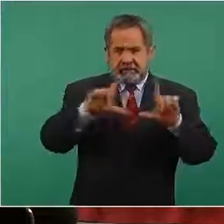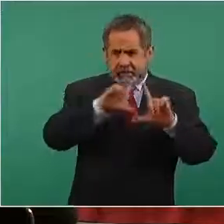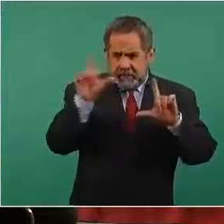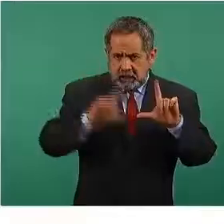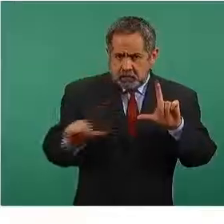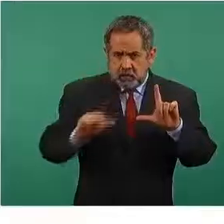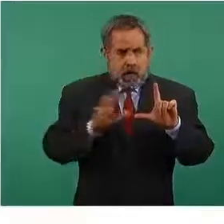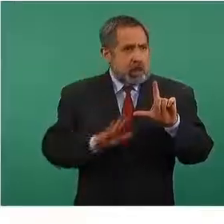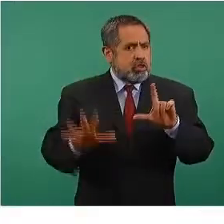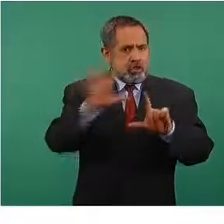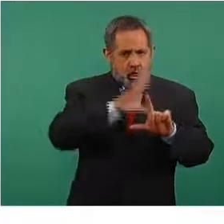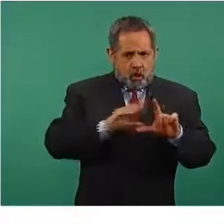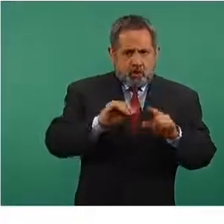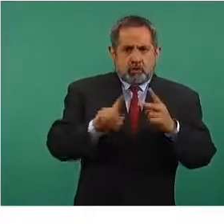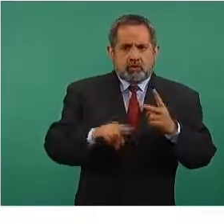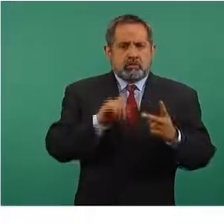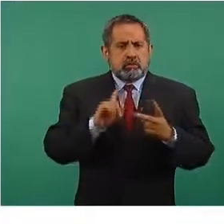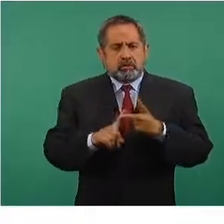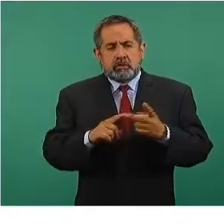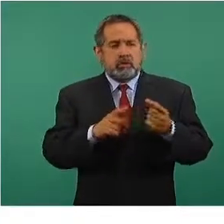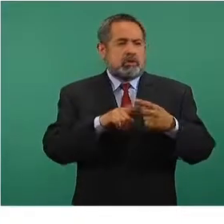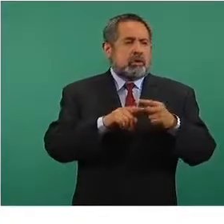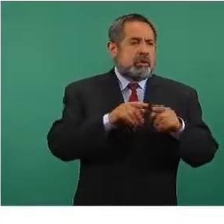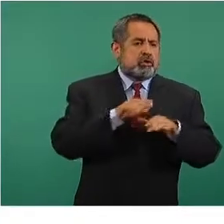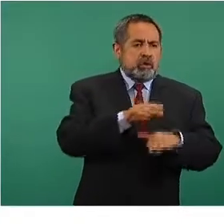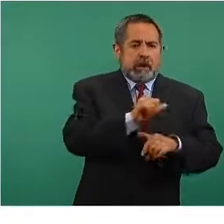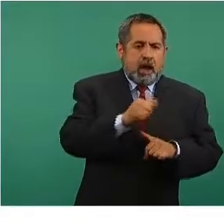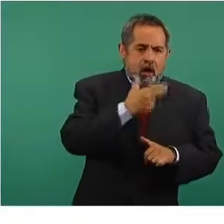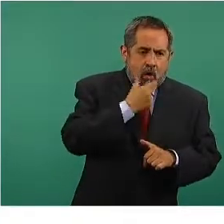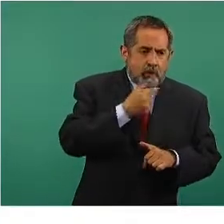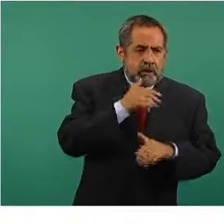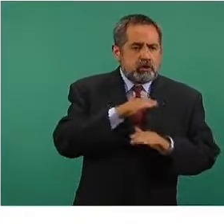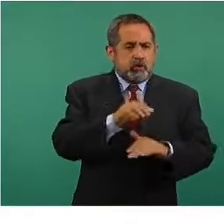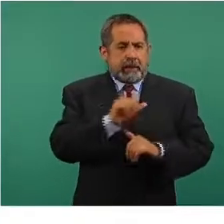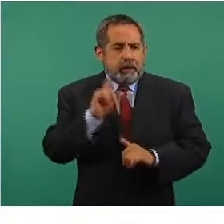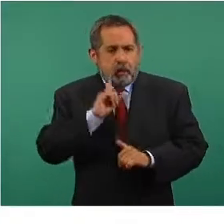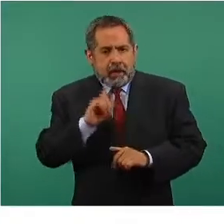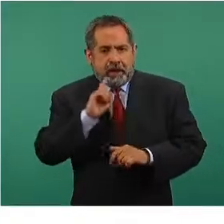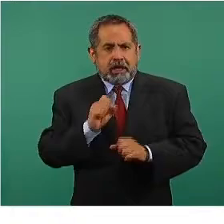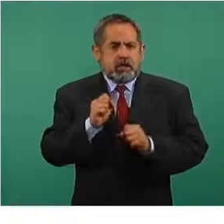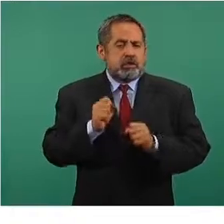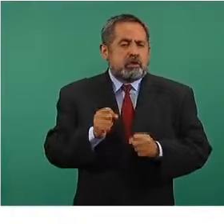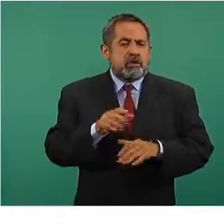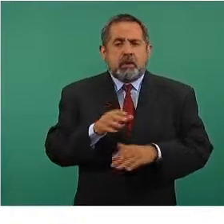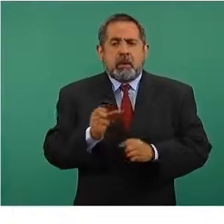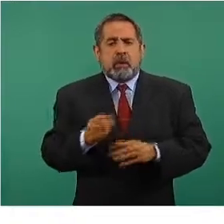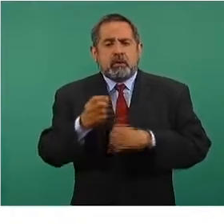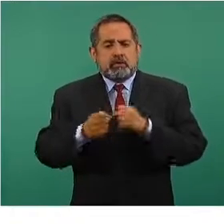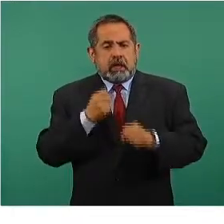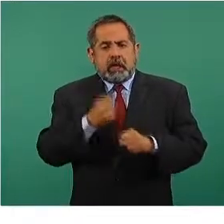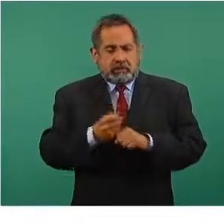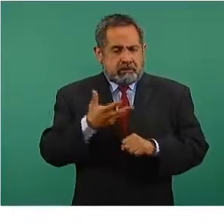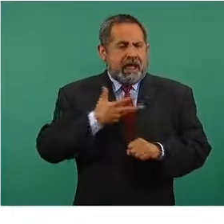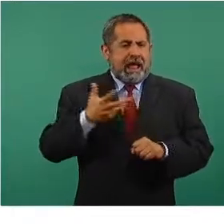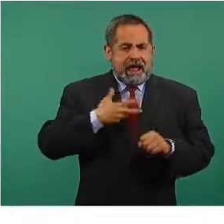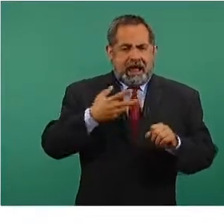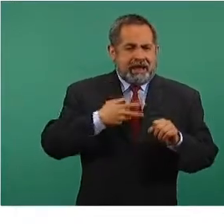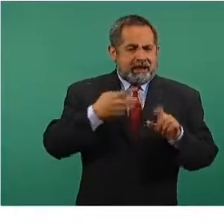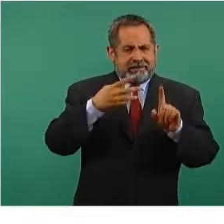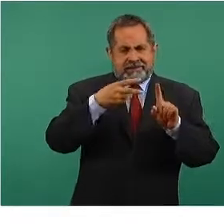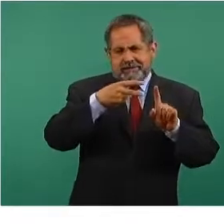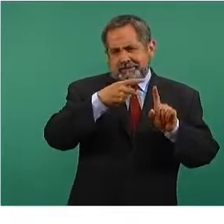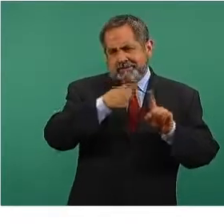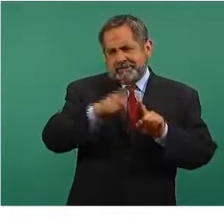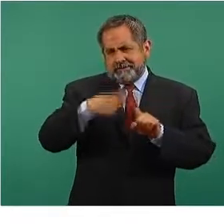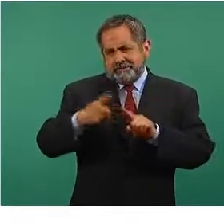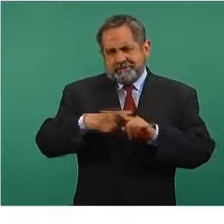la tenemos por sexo, mujeres, hombres, la siguiente, y por edad. Y por